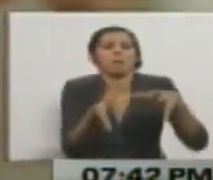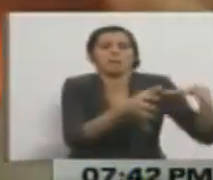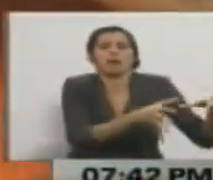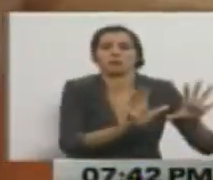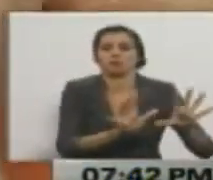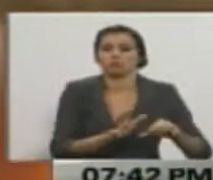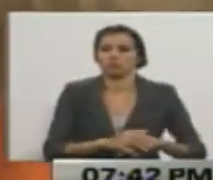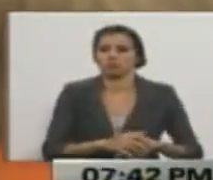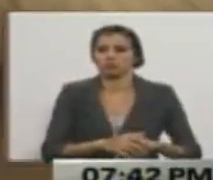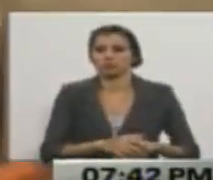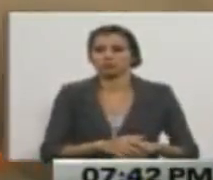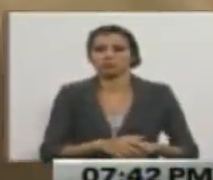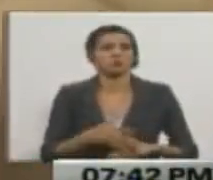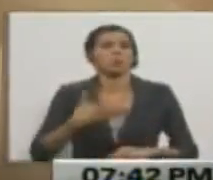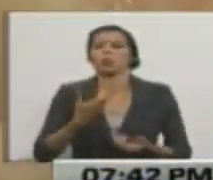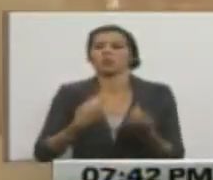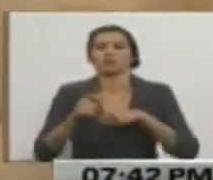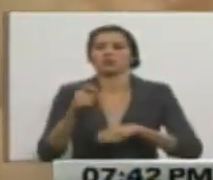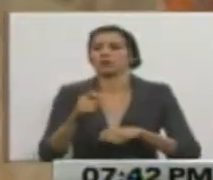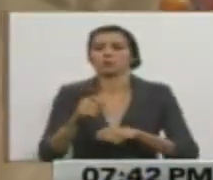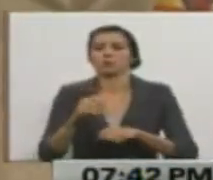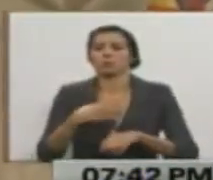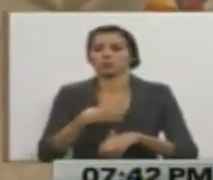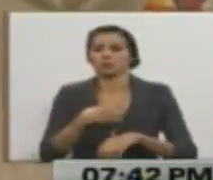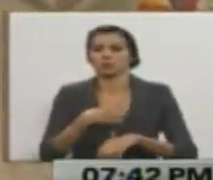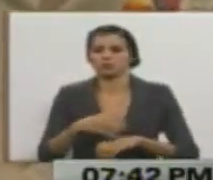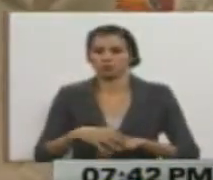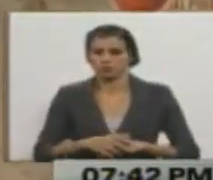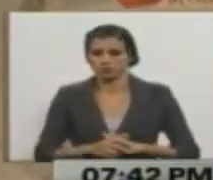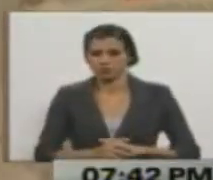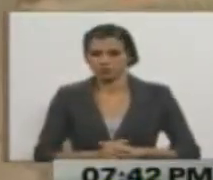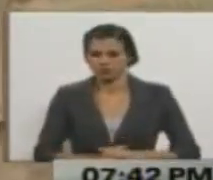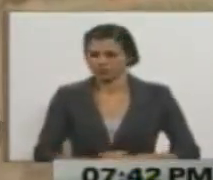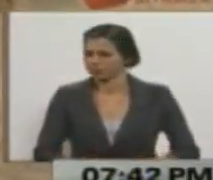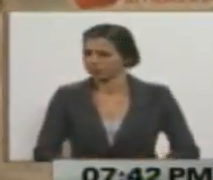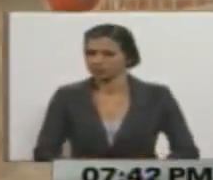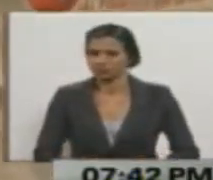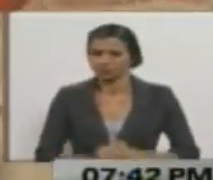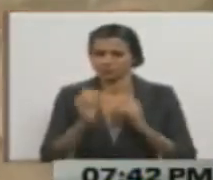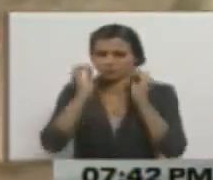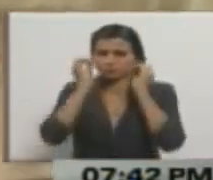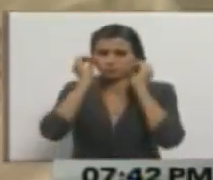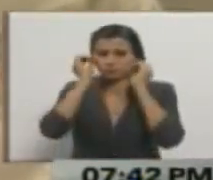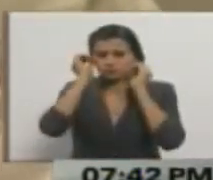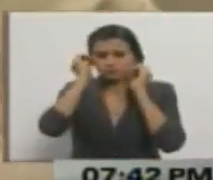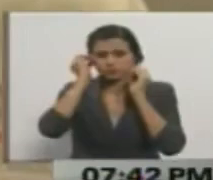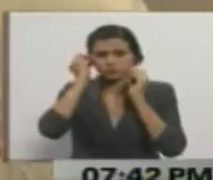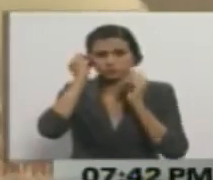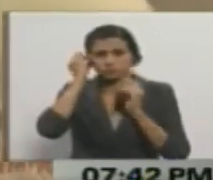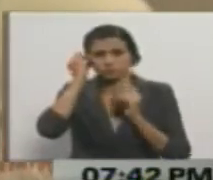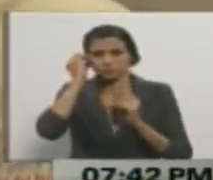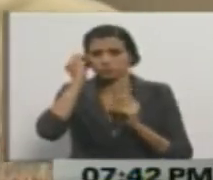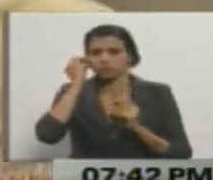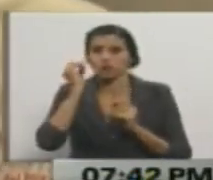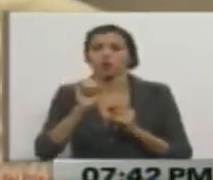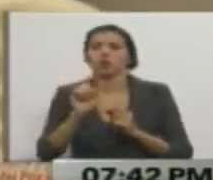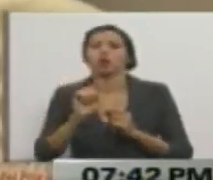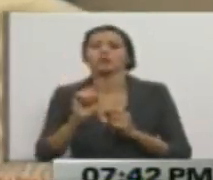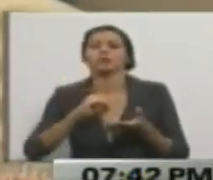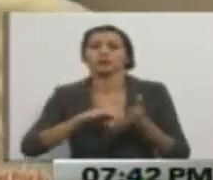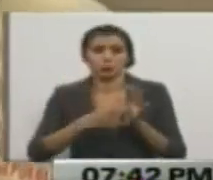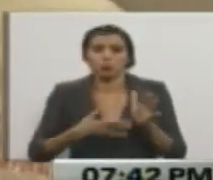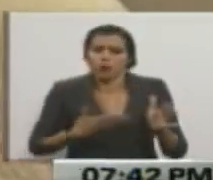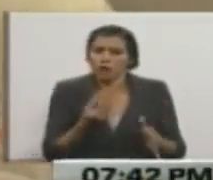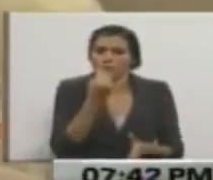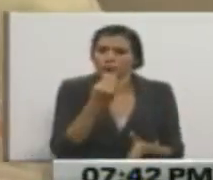no lo puedo vender porque no corresponde al tema de la calidad. Pero eso no significa que el producto no sea consumido.